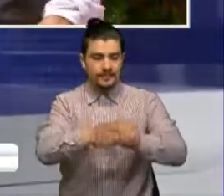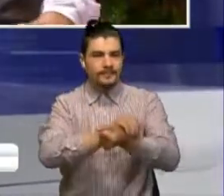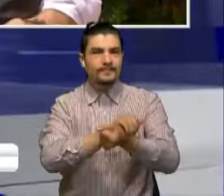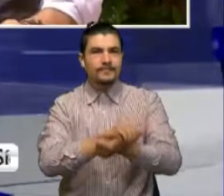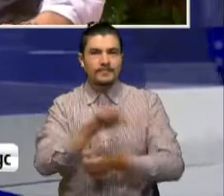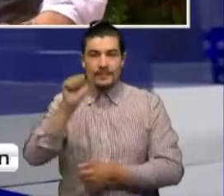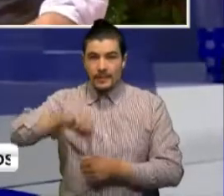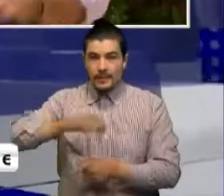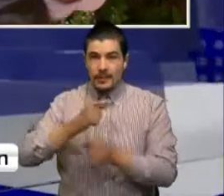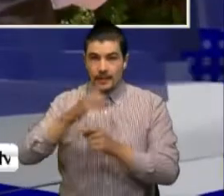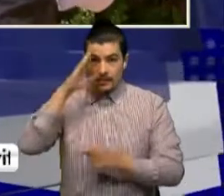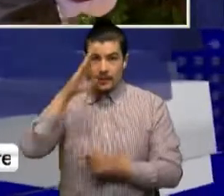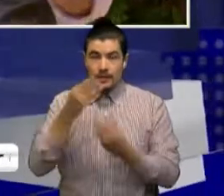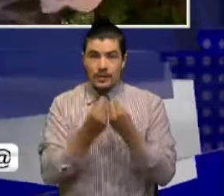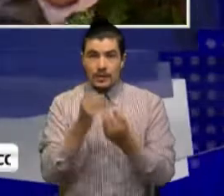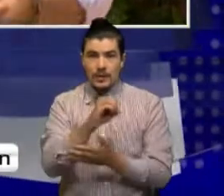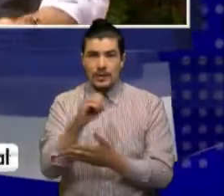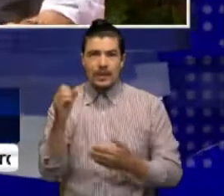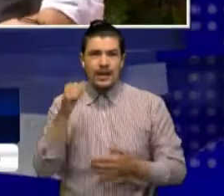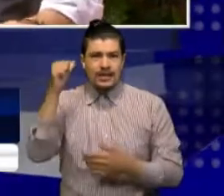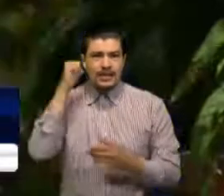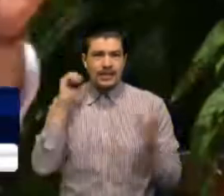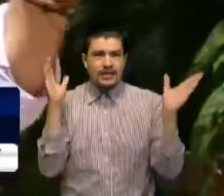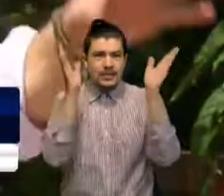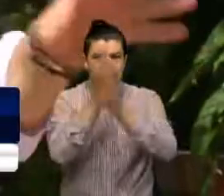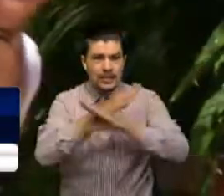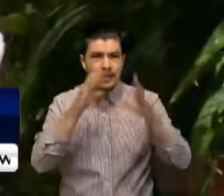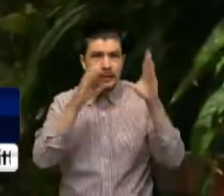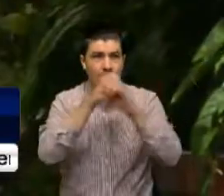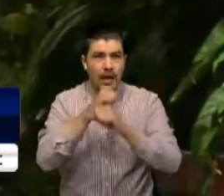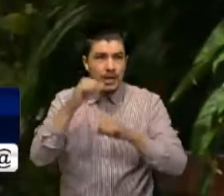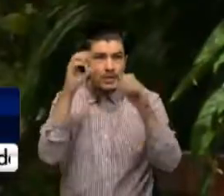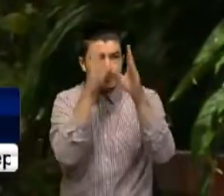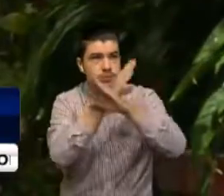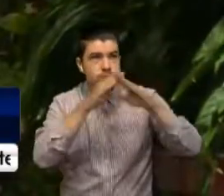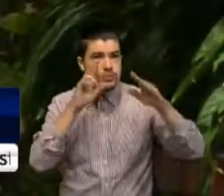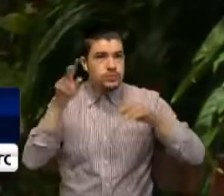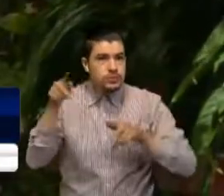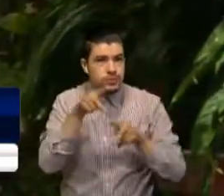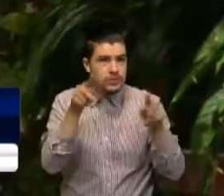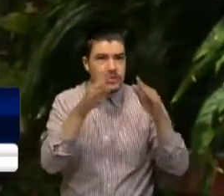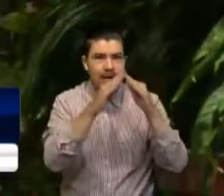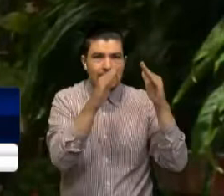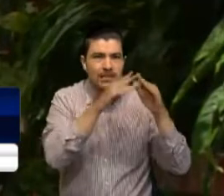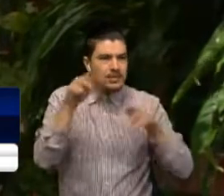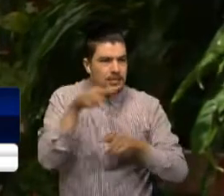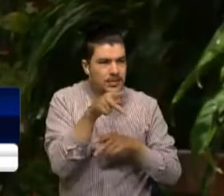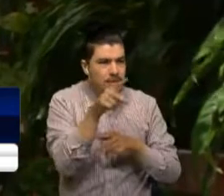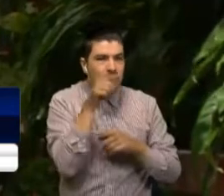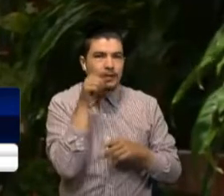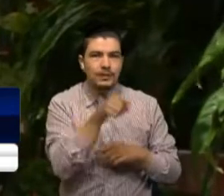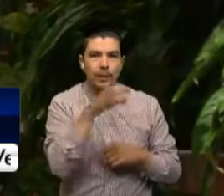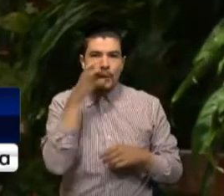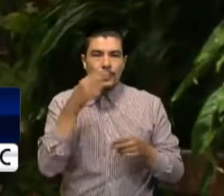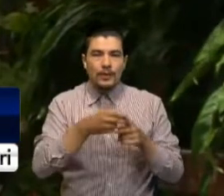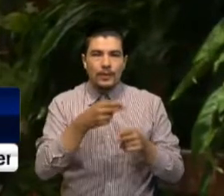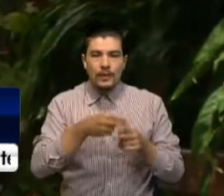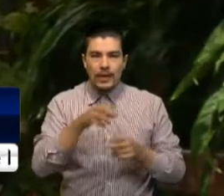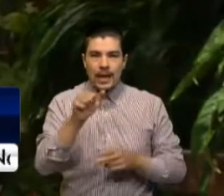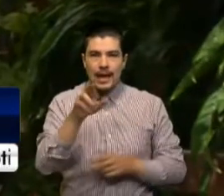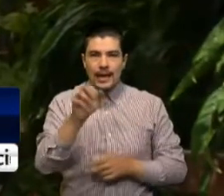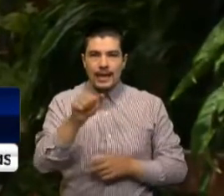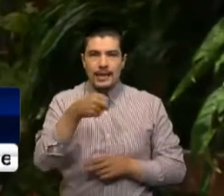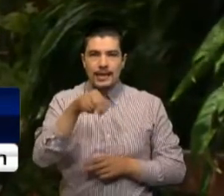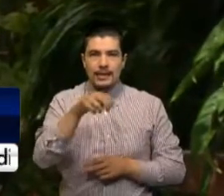Hola compañeros, buenas tardes. Durante toda la noche la policía persiguió por entre los tejados de varias casas a un hombre conocido con el alias de La